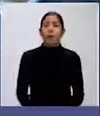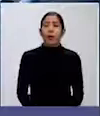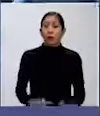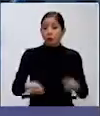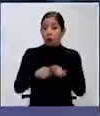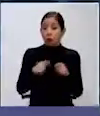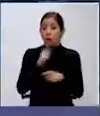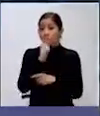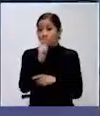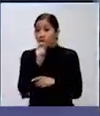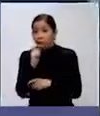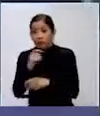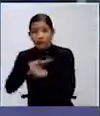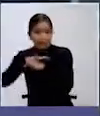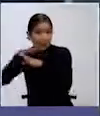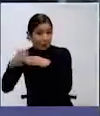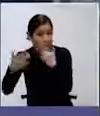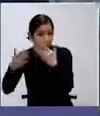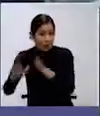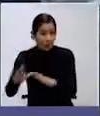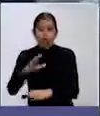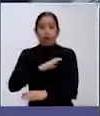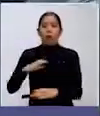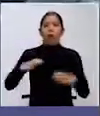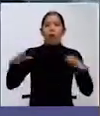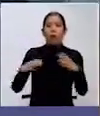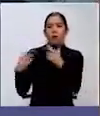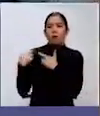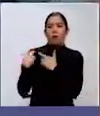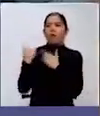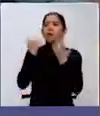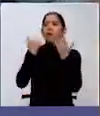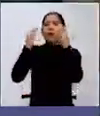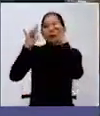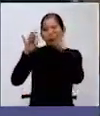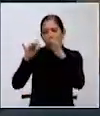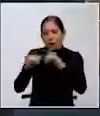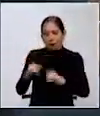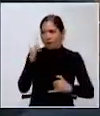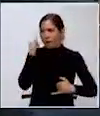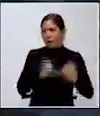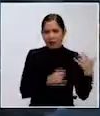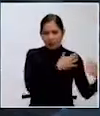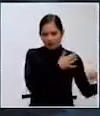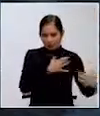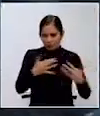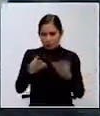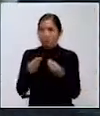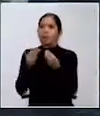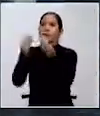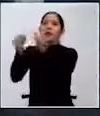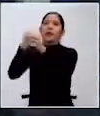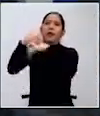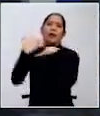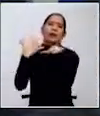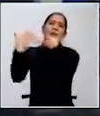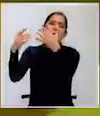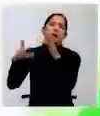entrevistas, la comisión preparará su informe final para remitirlo al Pleno de la Asamblea Legislativa Plurinacional.